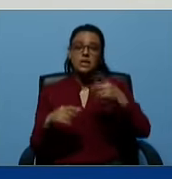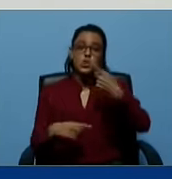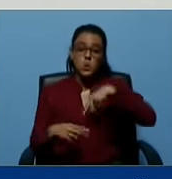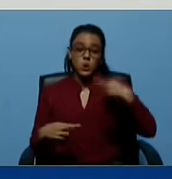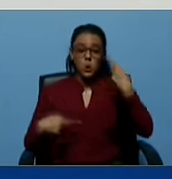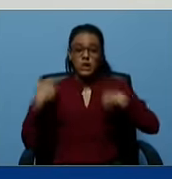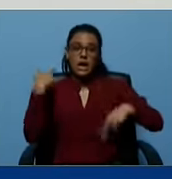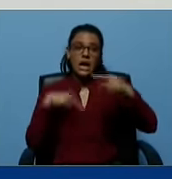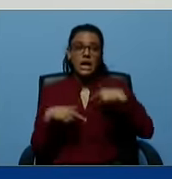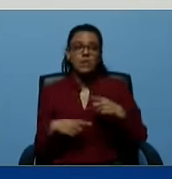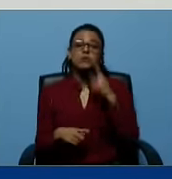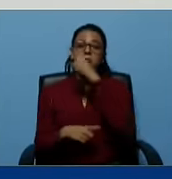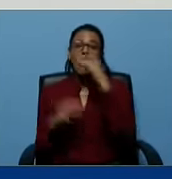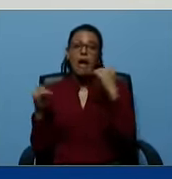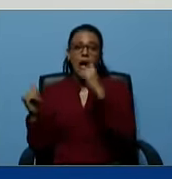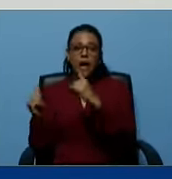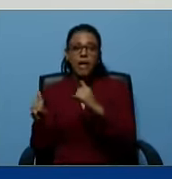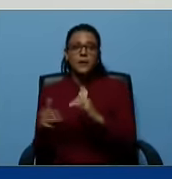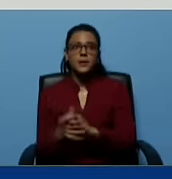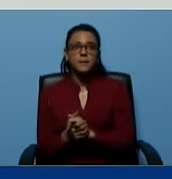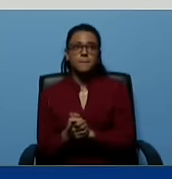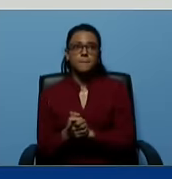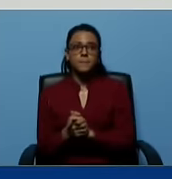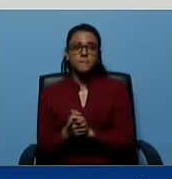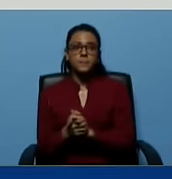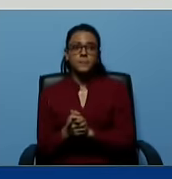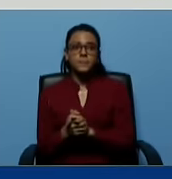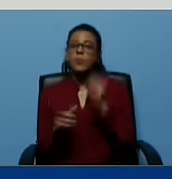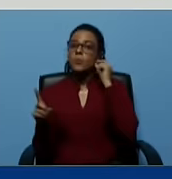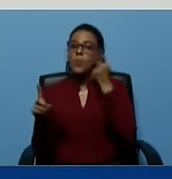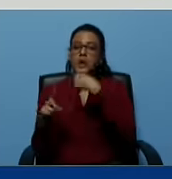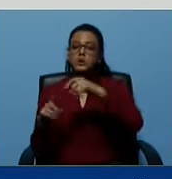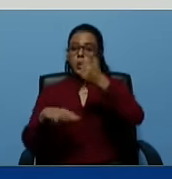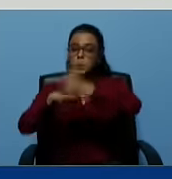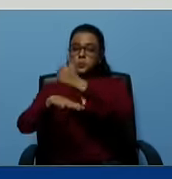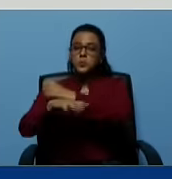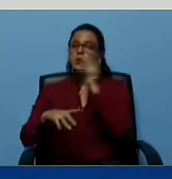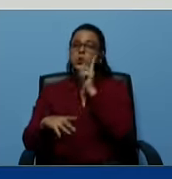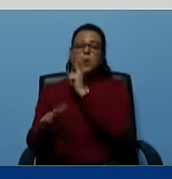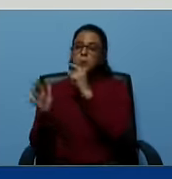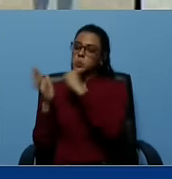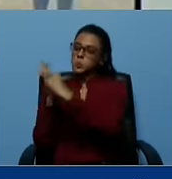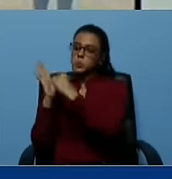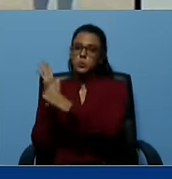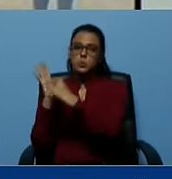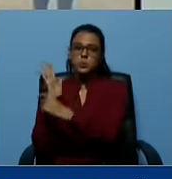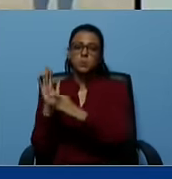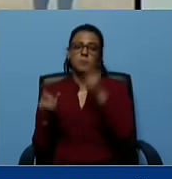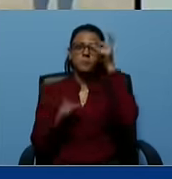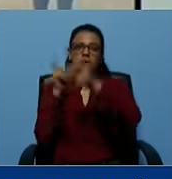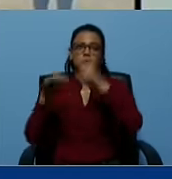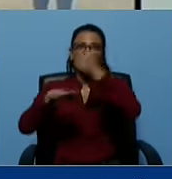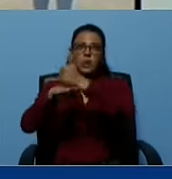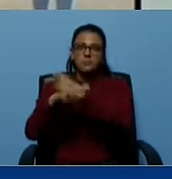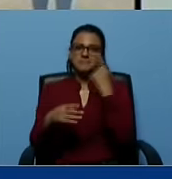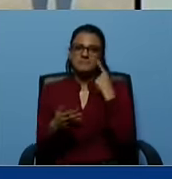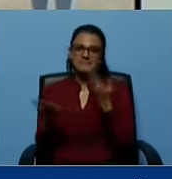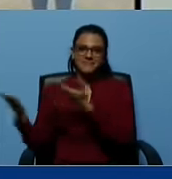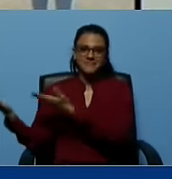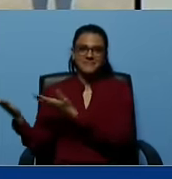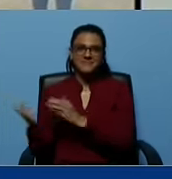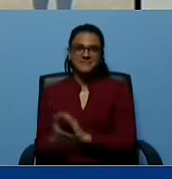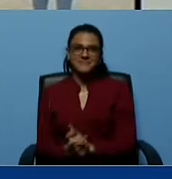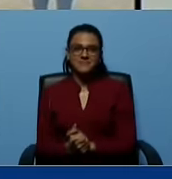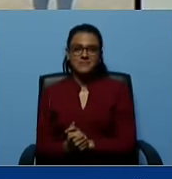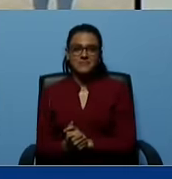Recreadoras. Allá está Yanela Carvajal, Génesis Canelón, Edwin Arcia, me dicen